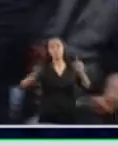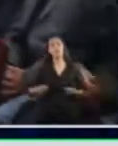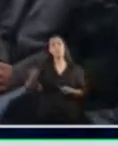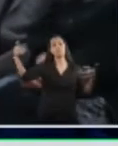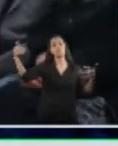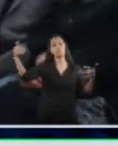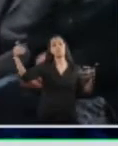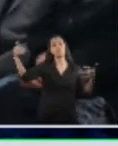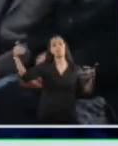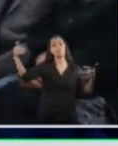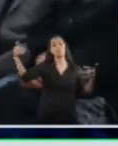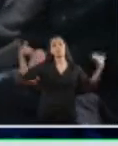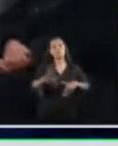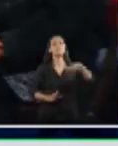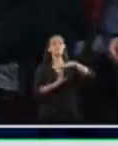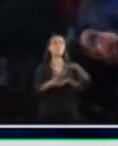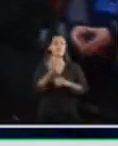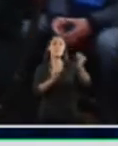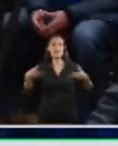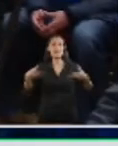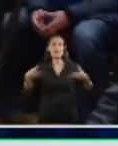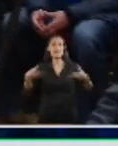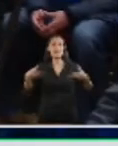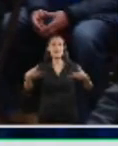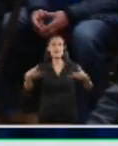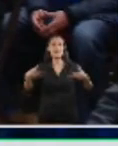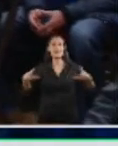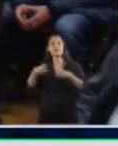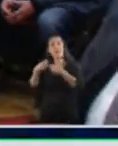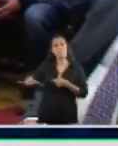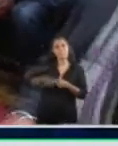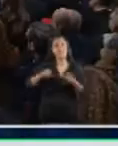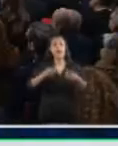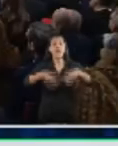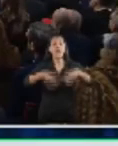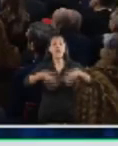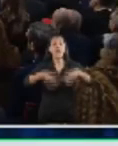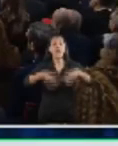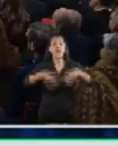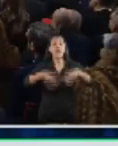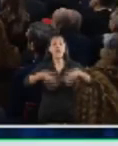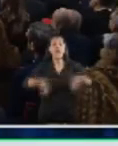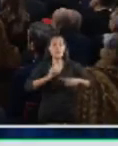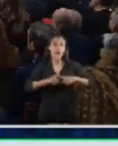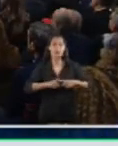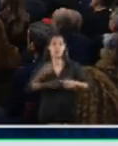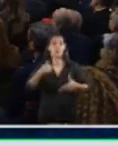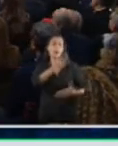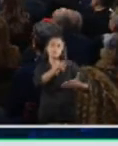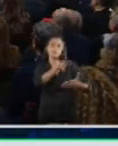este rumbo económico, y dijo que sí, pero con su impronta, con su